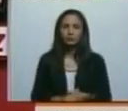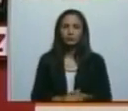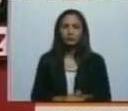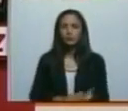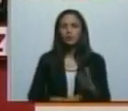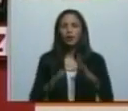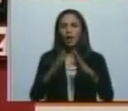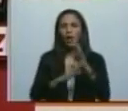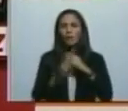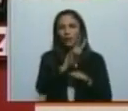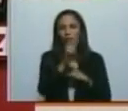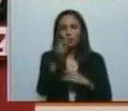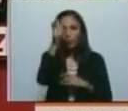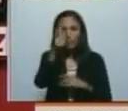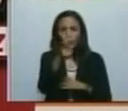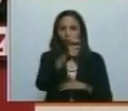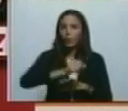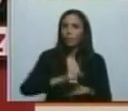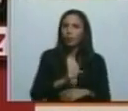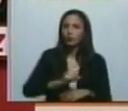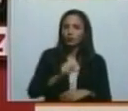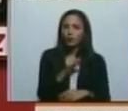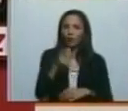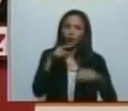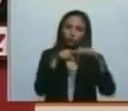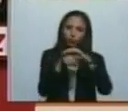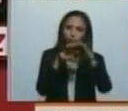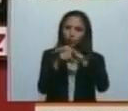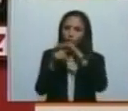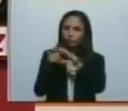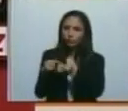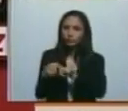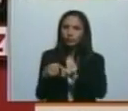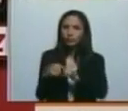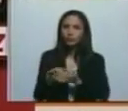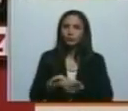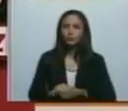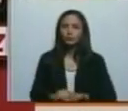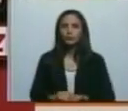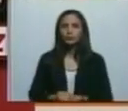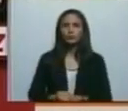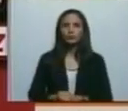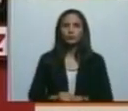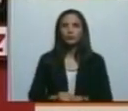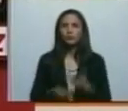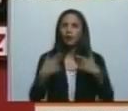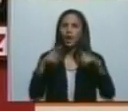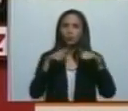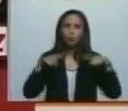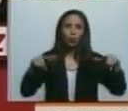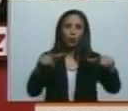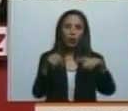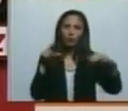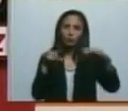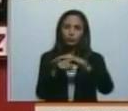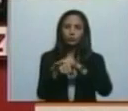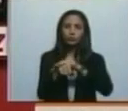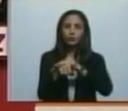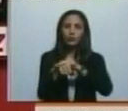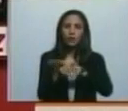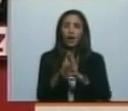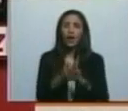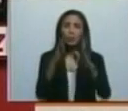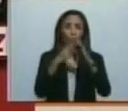Nacional Bolivariana. Fueron, 22 fueron, llegaron al sitio. Fueron recibidos a